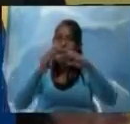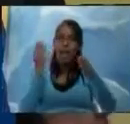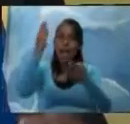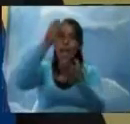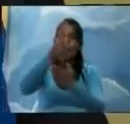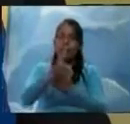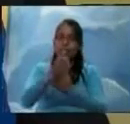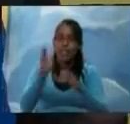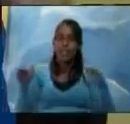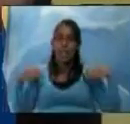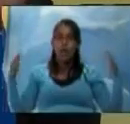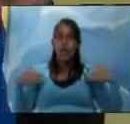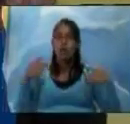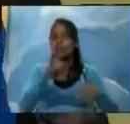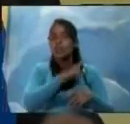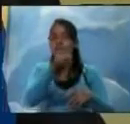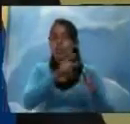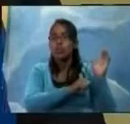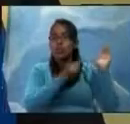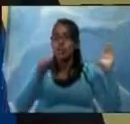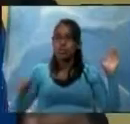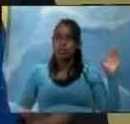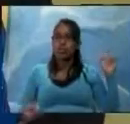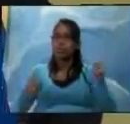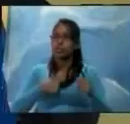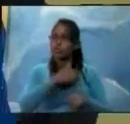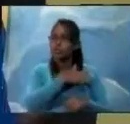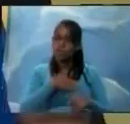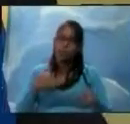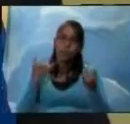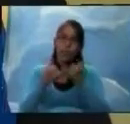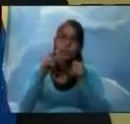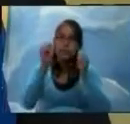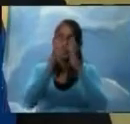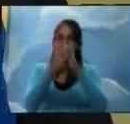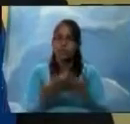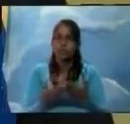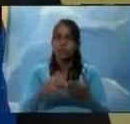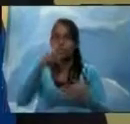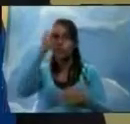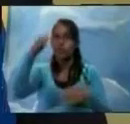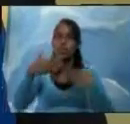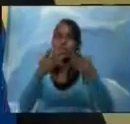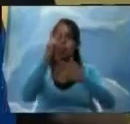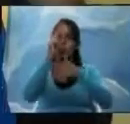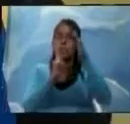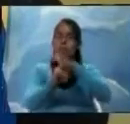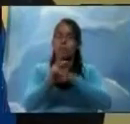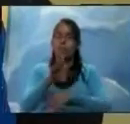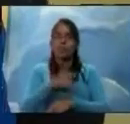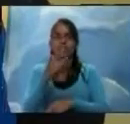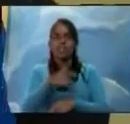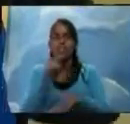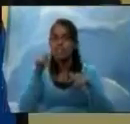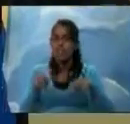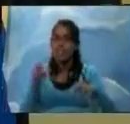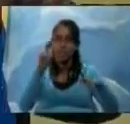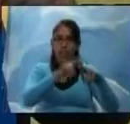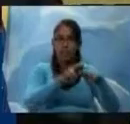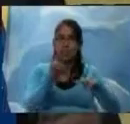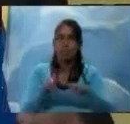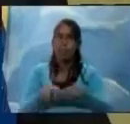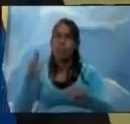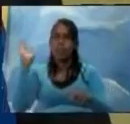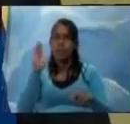en el gozo de tu Señor. Yo quiero concluir con esta palabra. Dios ha dado profecía para los que se sienten acá en el cielito y los